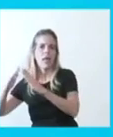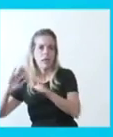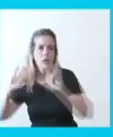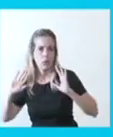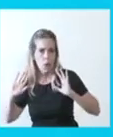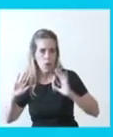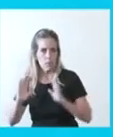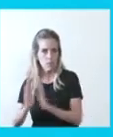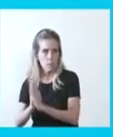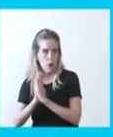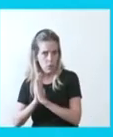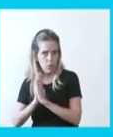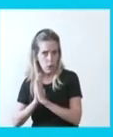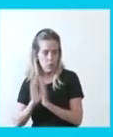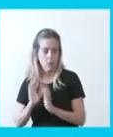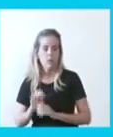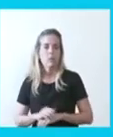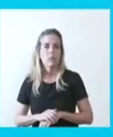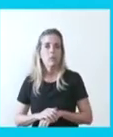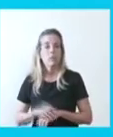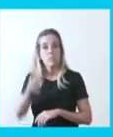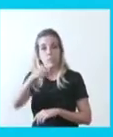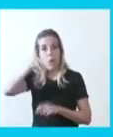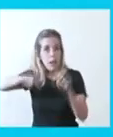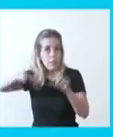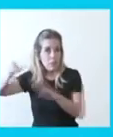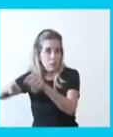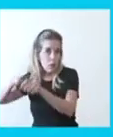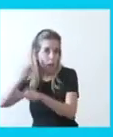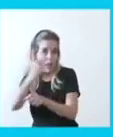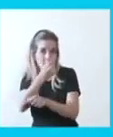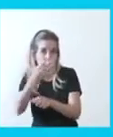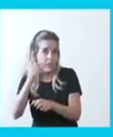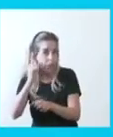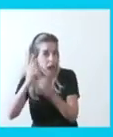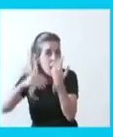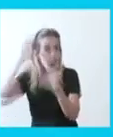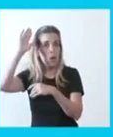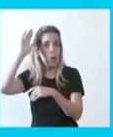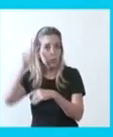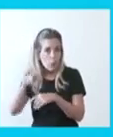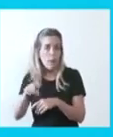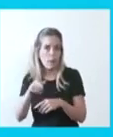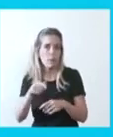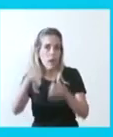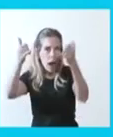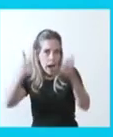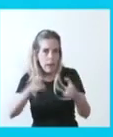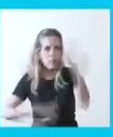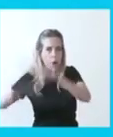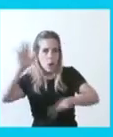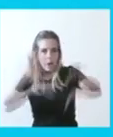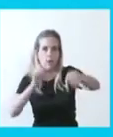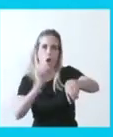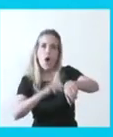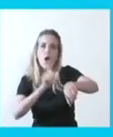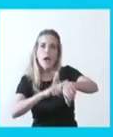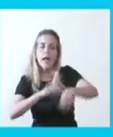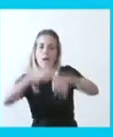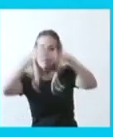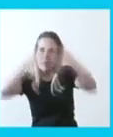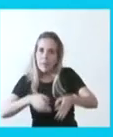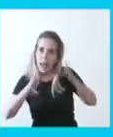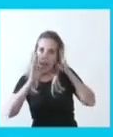Vamos a asignarles, porque ellos tienen que además seguir haciendo su vida, horarios de atención específica para estos mayores,